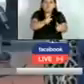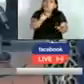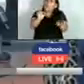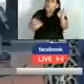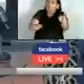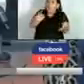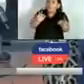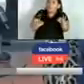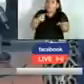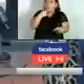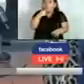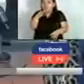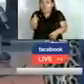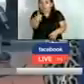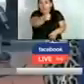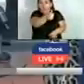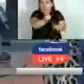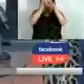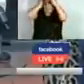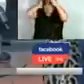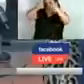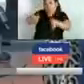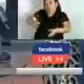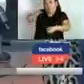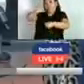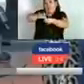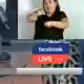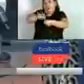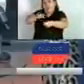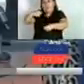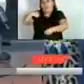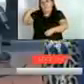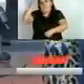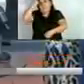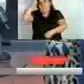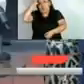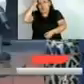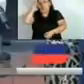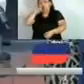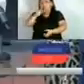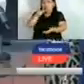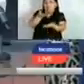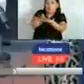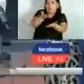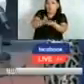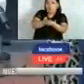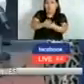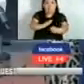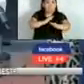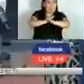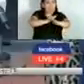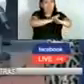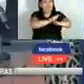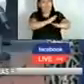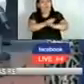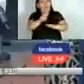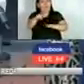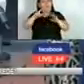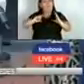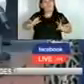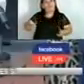porque eso es una decisión de cada quien, pero haber apostado hasta con métodos inadecuados a bloquear y a obstaculizar al